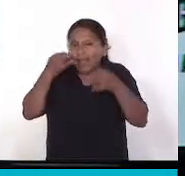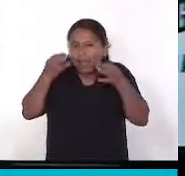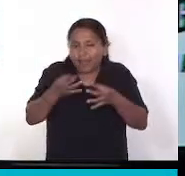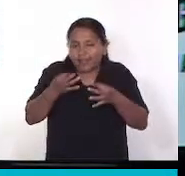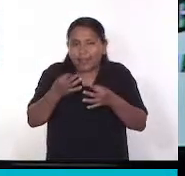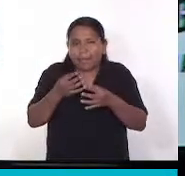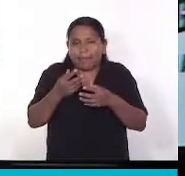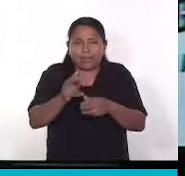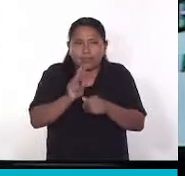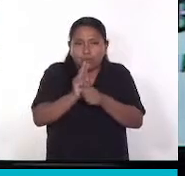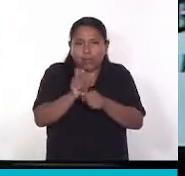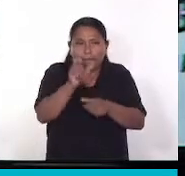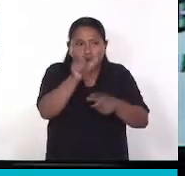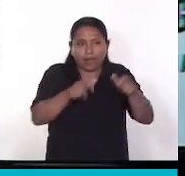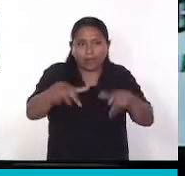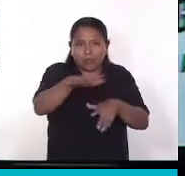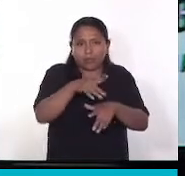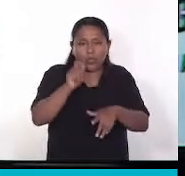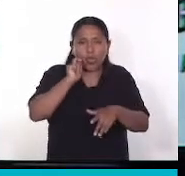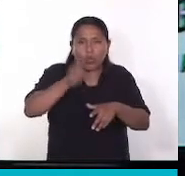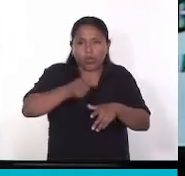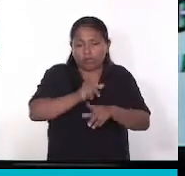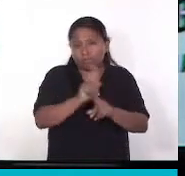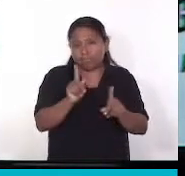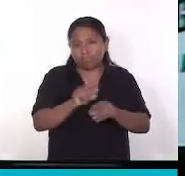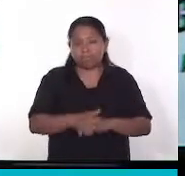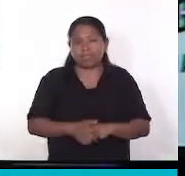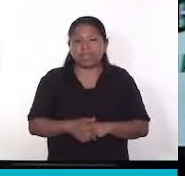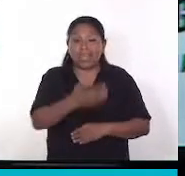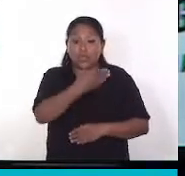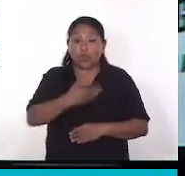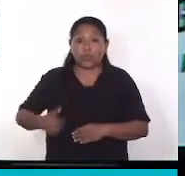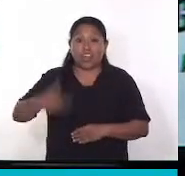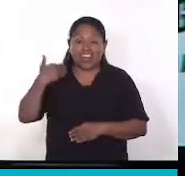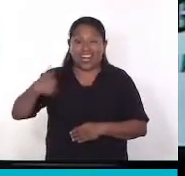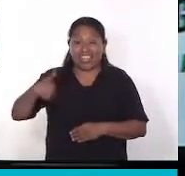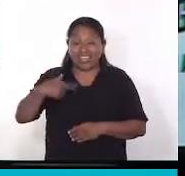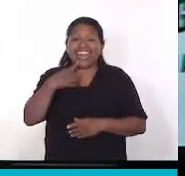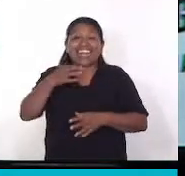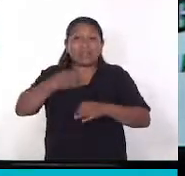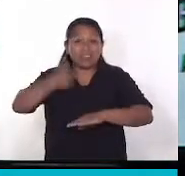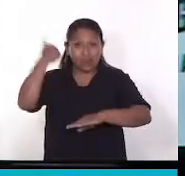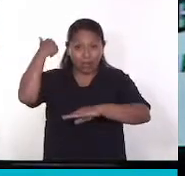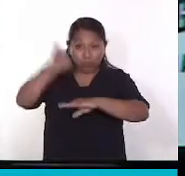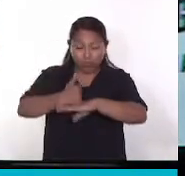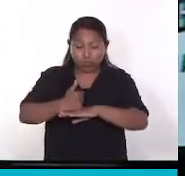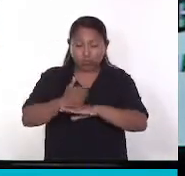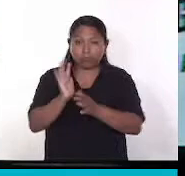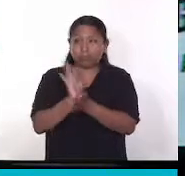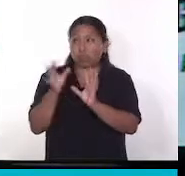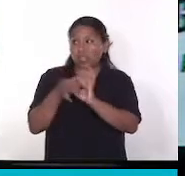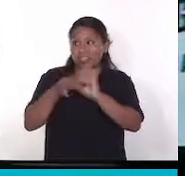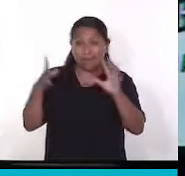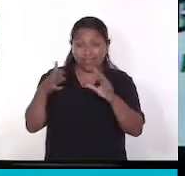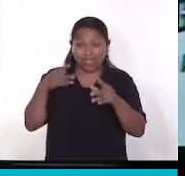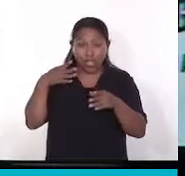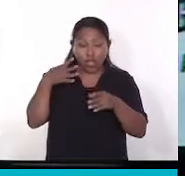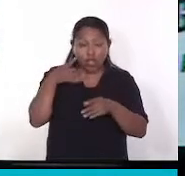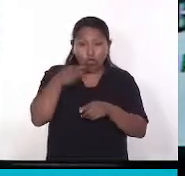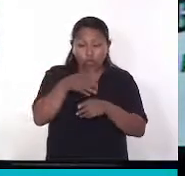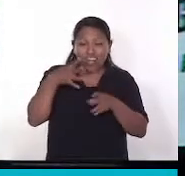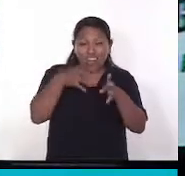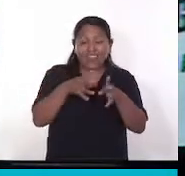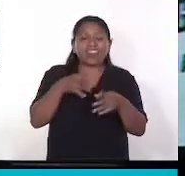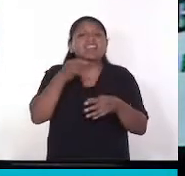pueblo ucraniano. El gobierno argentino, si realmente tuviera una posición independiente frente al problema de la guerra, tendría que denunciar la presencia